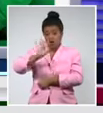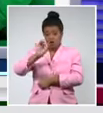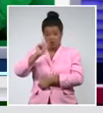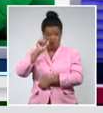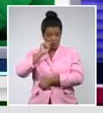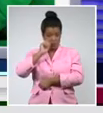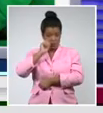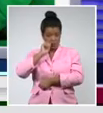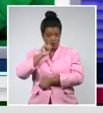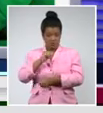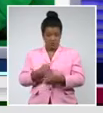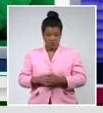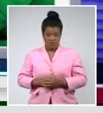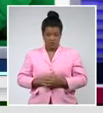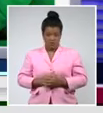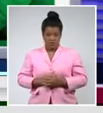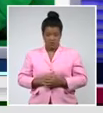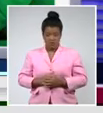sexo masculino.